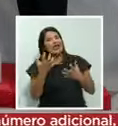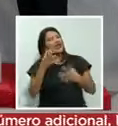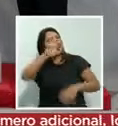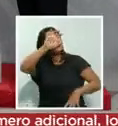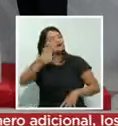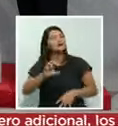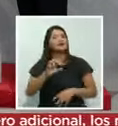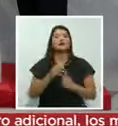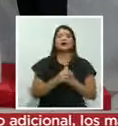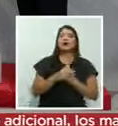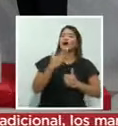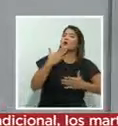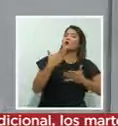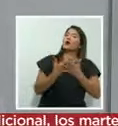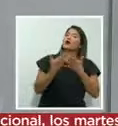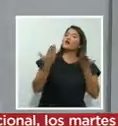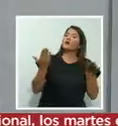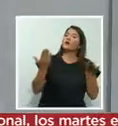Sí, muchacho, con